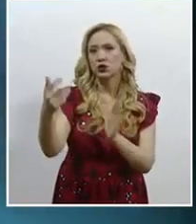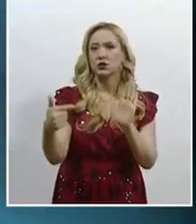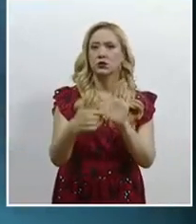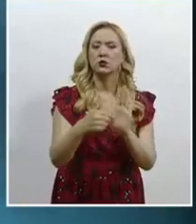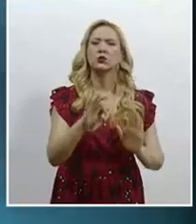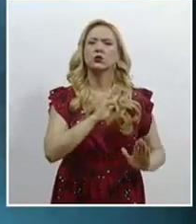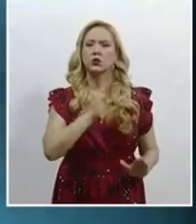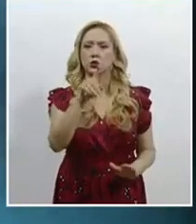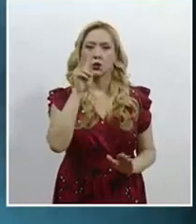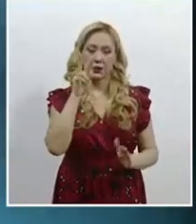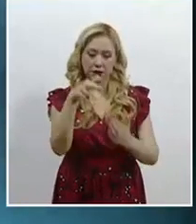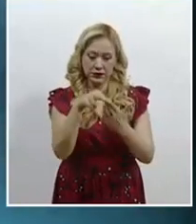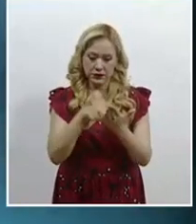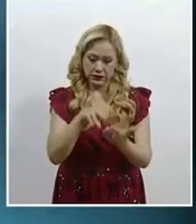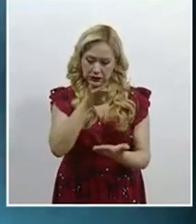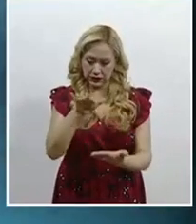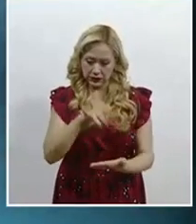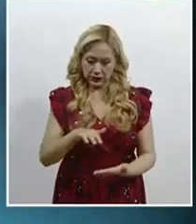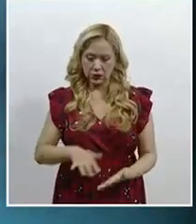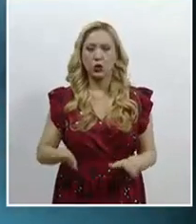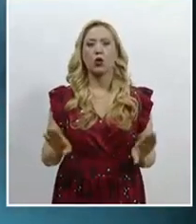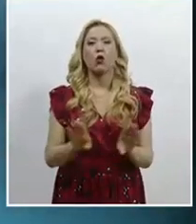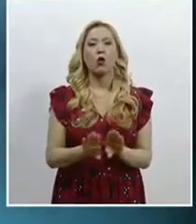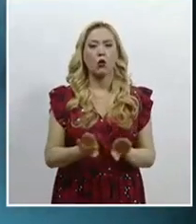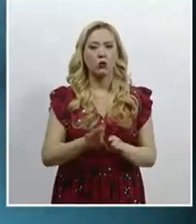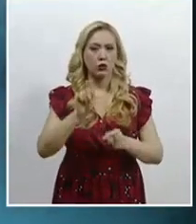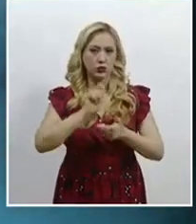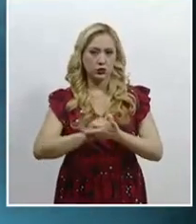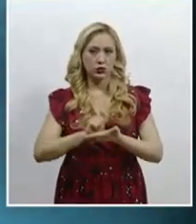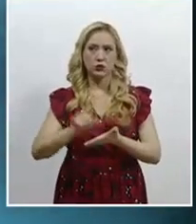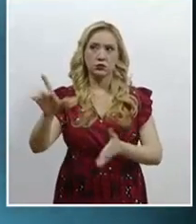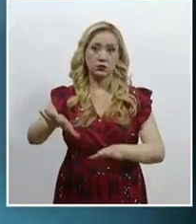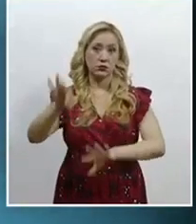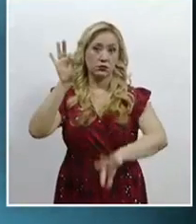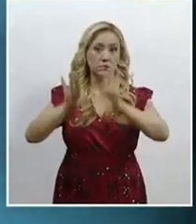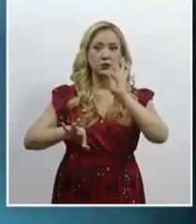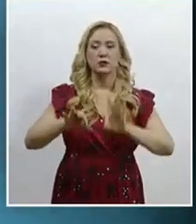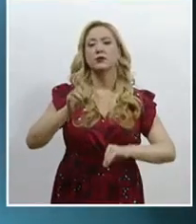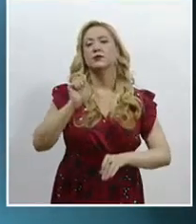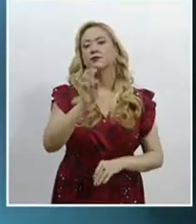los requisitos de los textos a considerar y el procedimiento de selección en el sitio